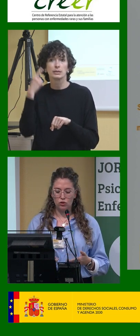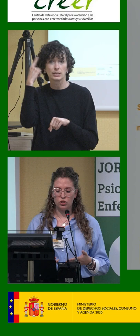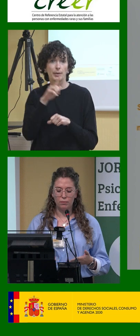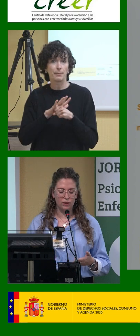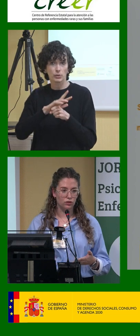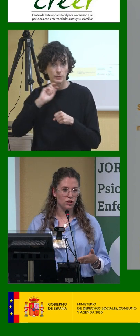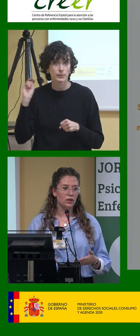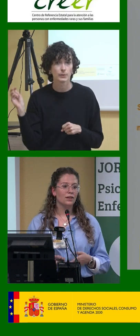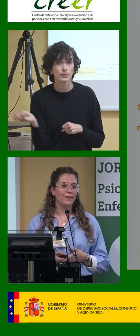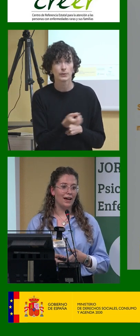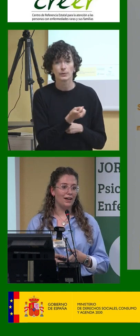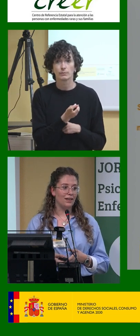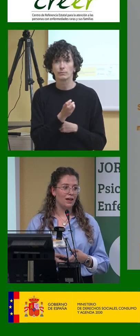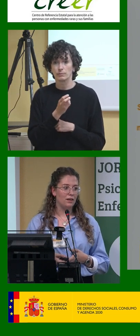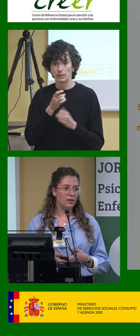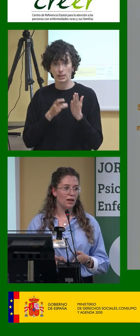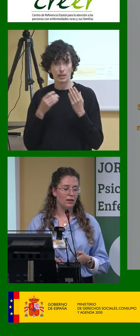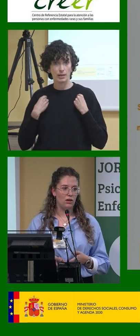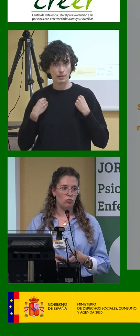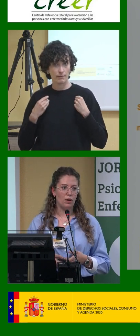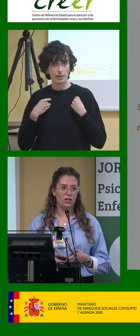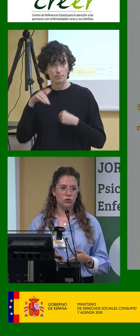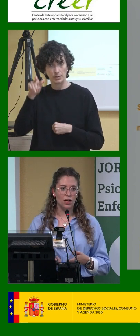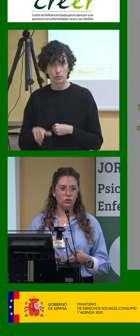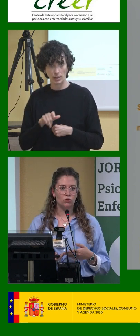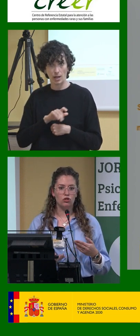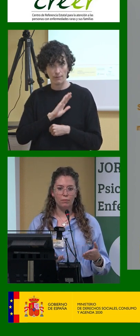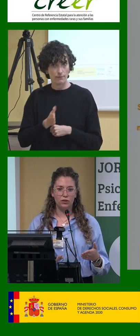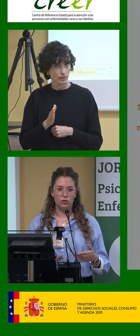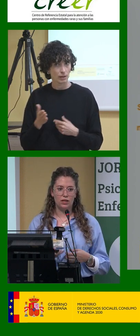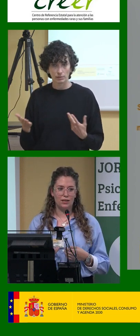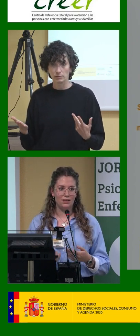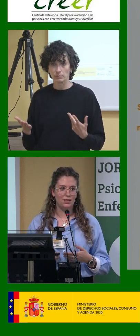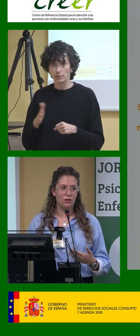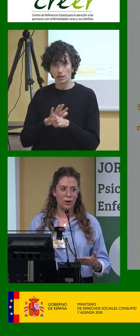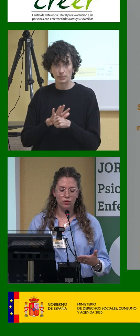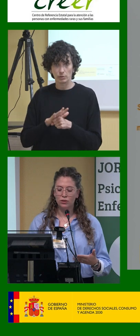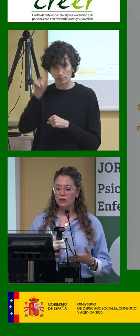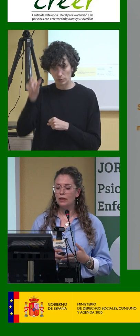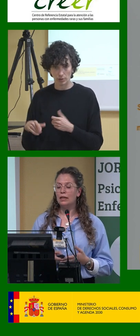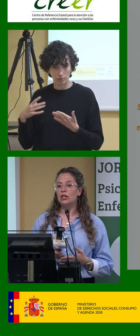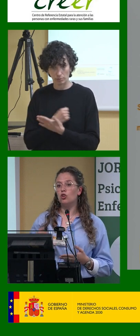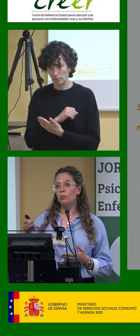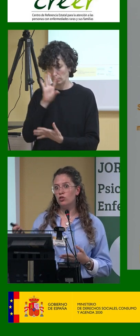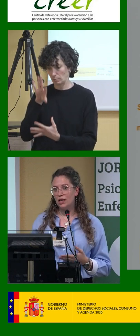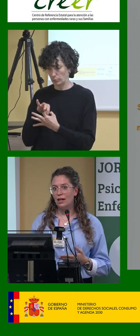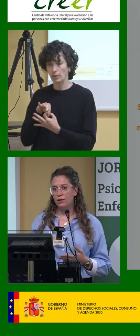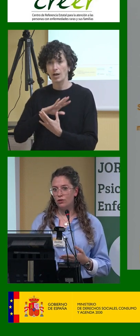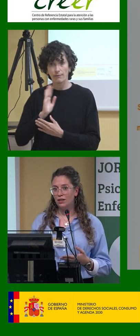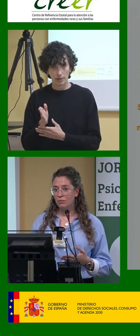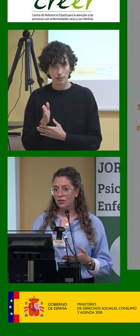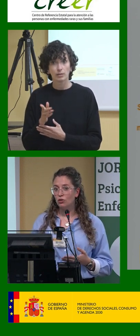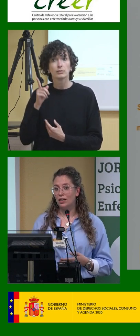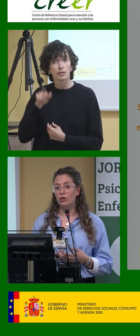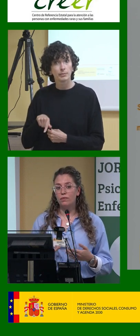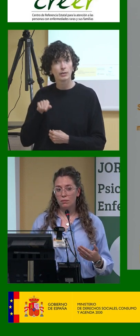afecta a todos los ámbitos de la calidad de vida de una persona, a todos los ámbitos de ese ser humano. Cómo se